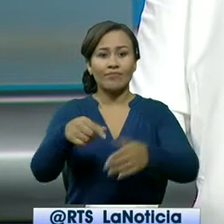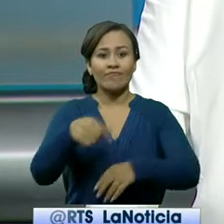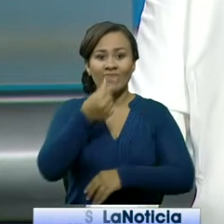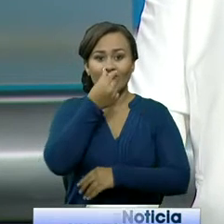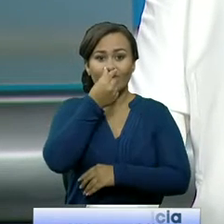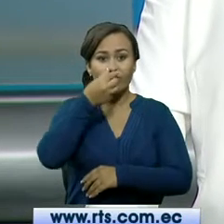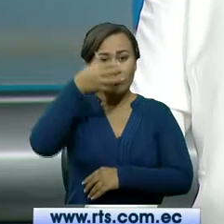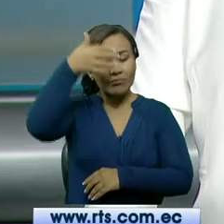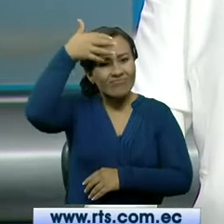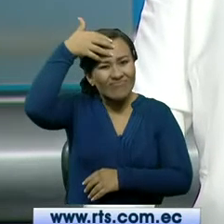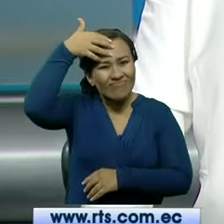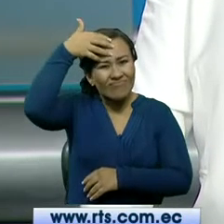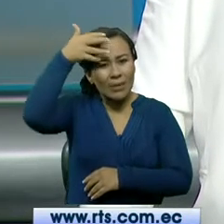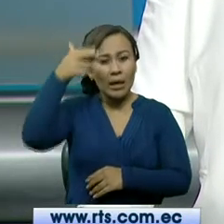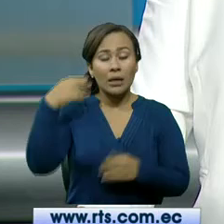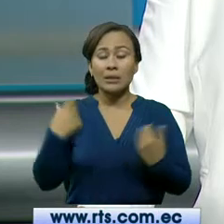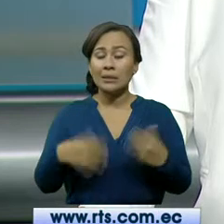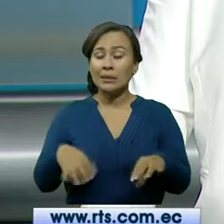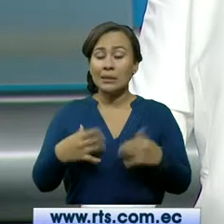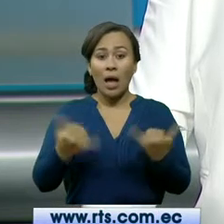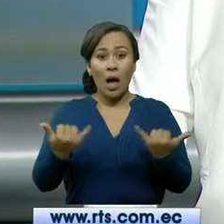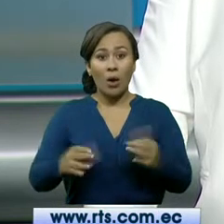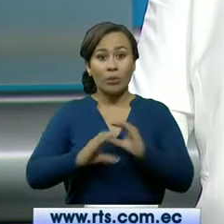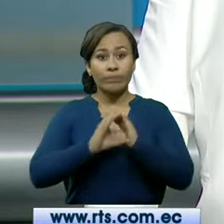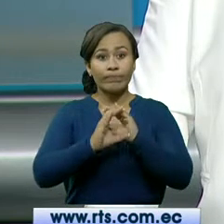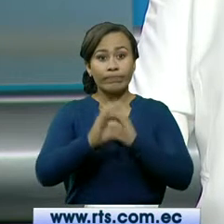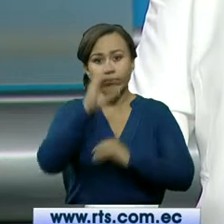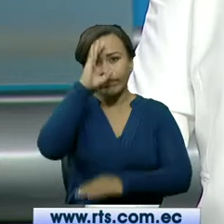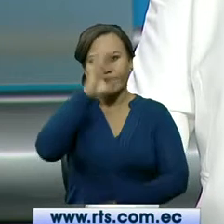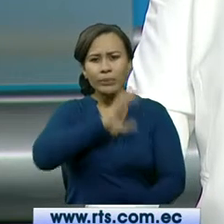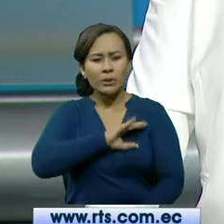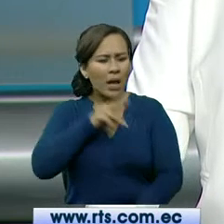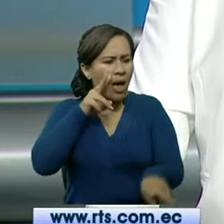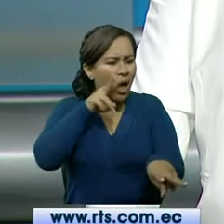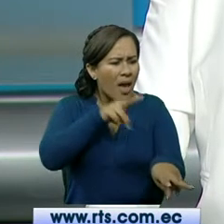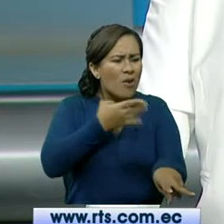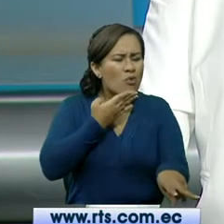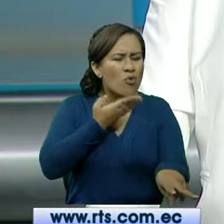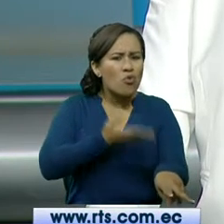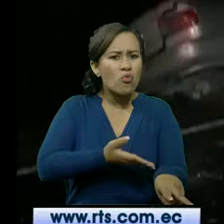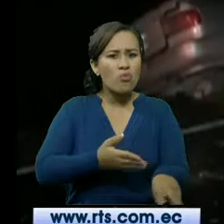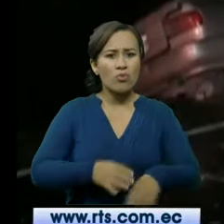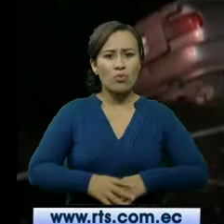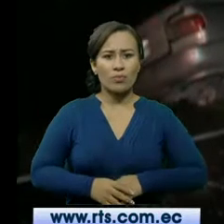los Áchilas. Las autoridades investigan las causas de estos percances.